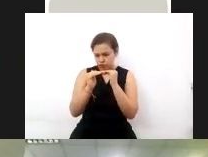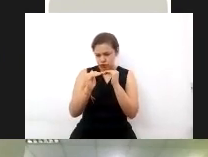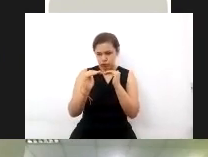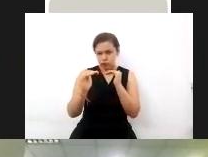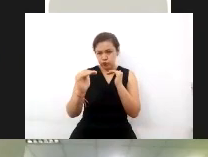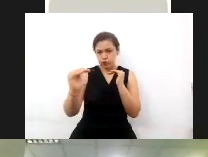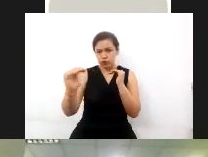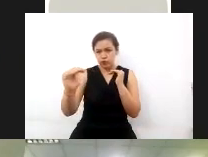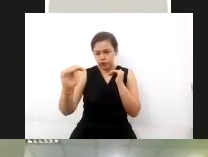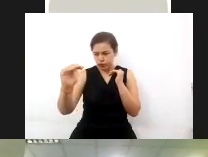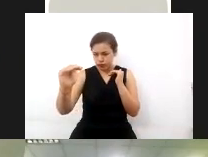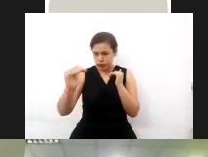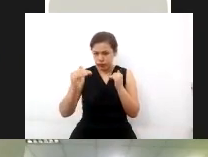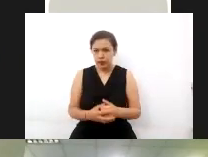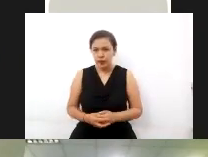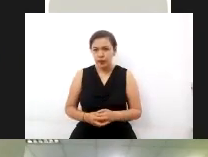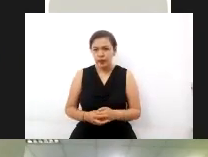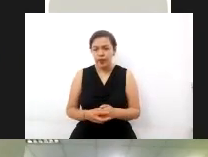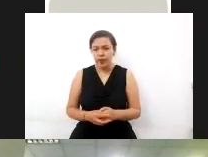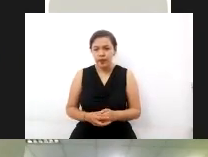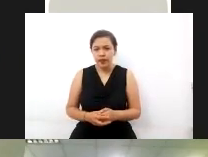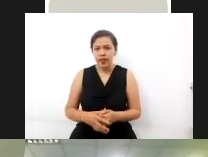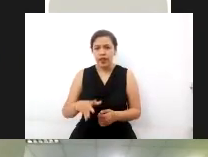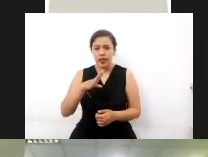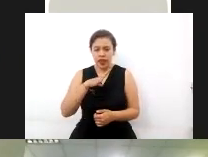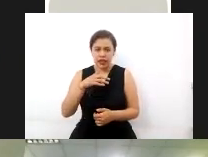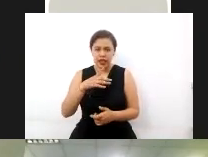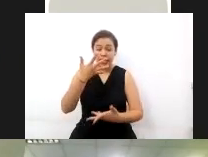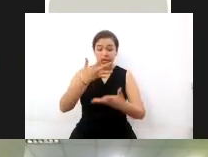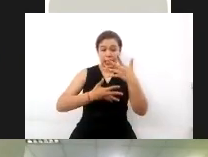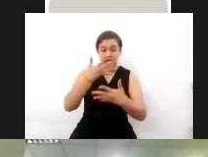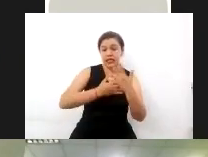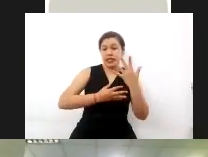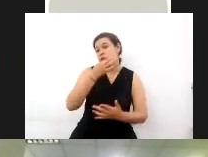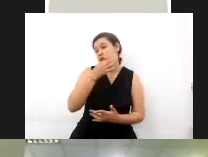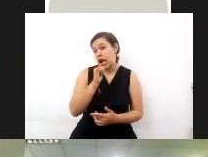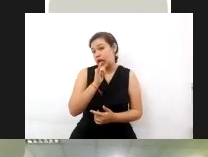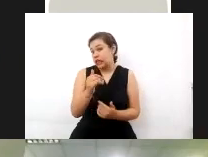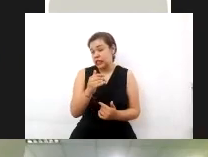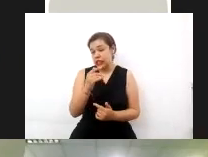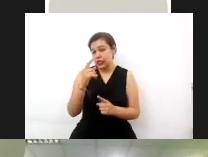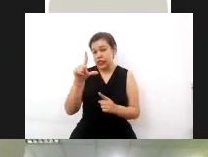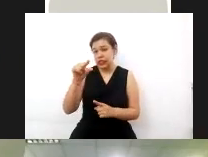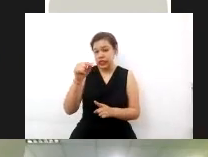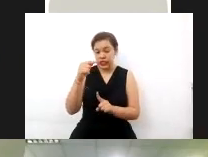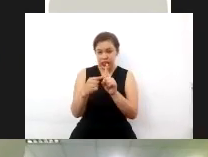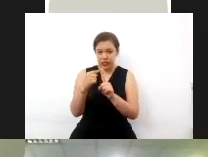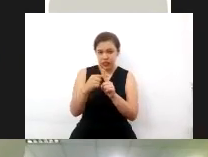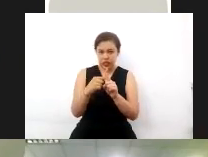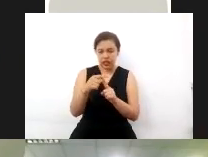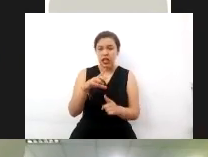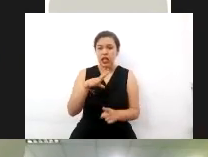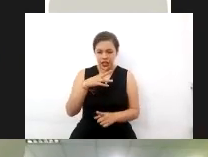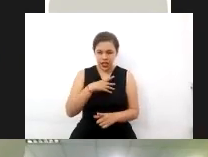esté constante y que por lo menos permanezca así 15 minutos. Hay que utilizar